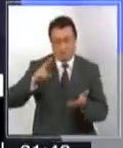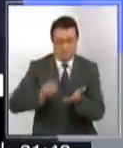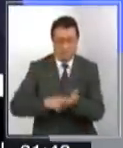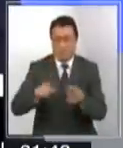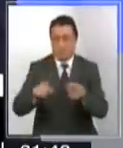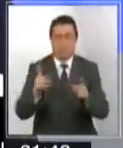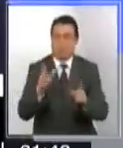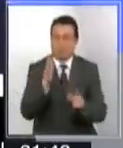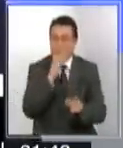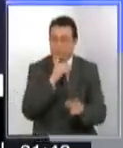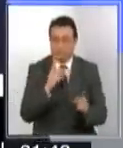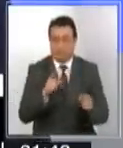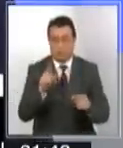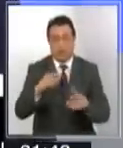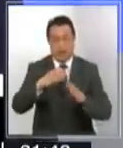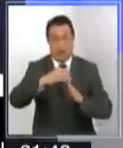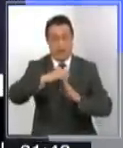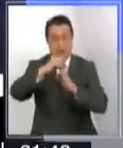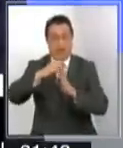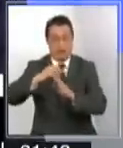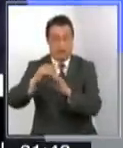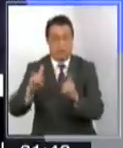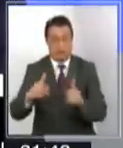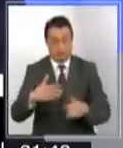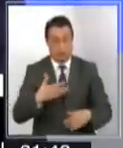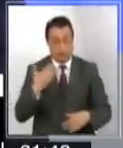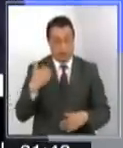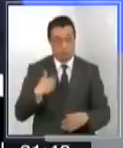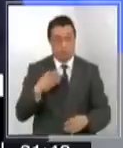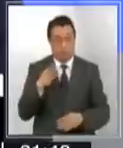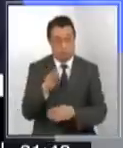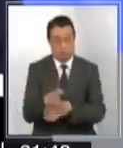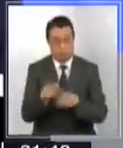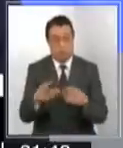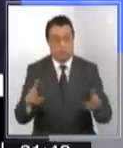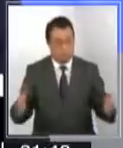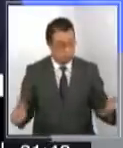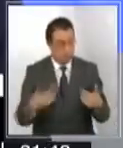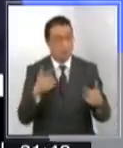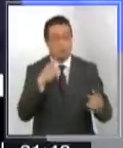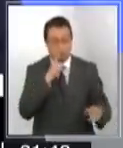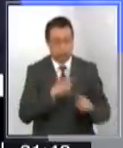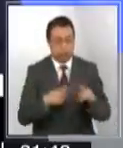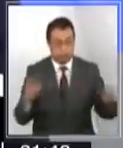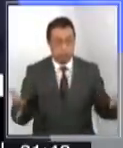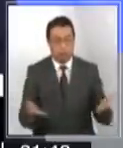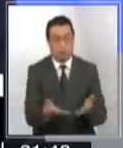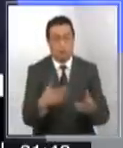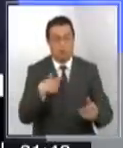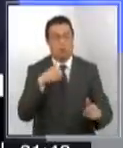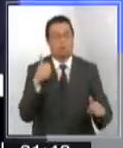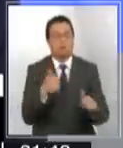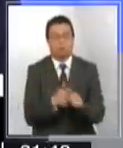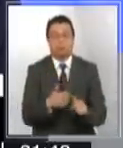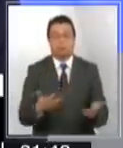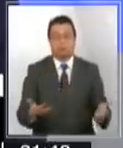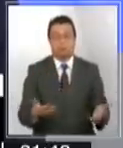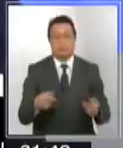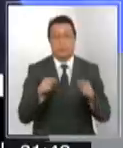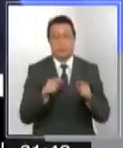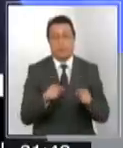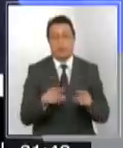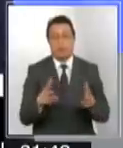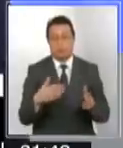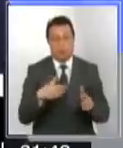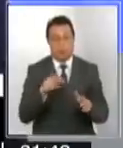es que los líderes del partido en el que yo participaba dijeran, vamos a una primaria y vamos a respaldar. ¿Es partido diputado? No, sí. Le puede pedir mucho,